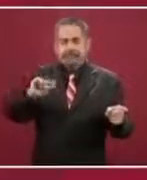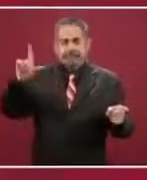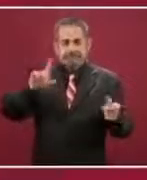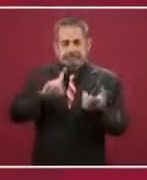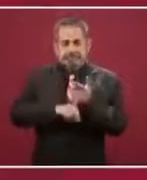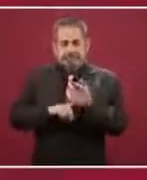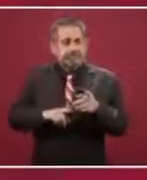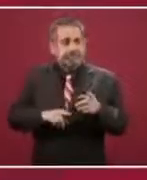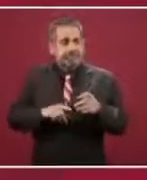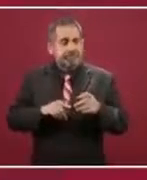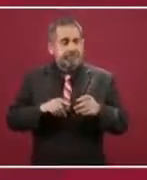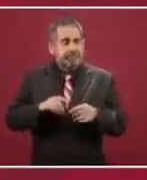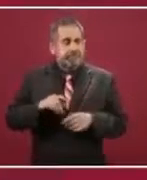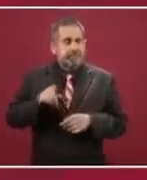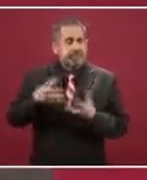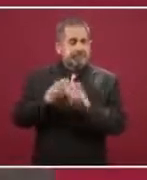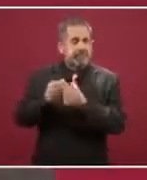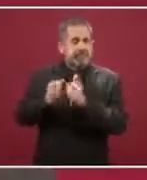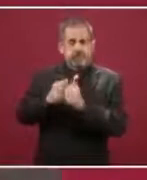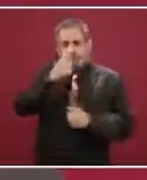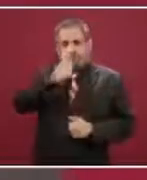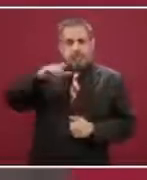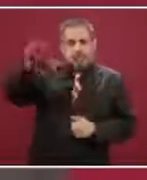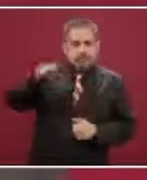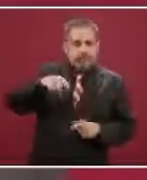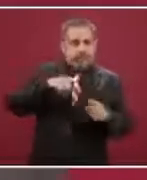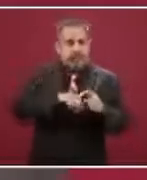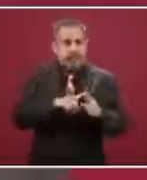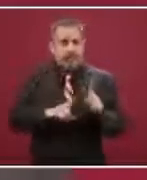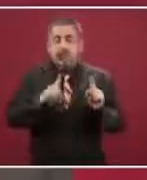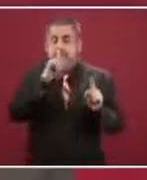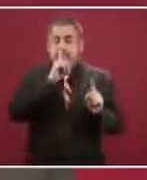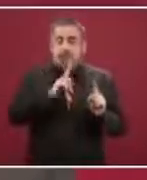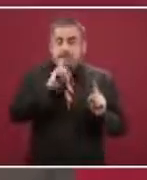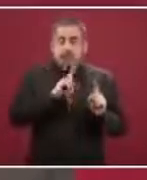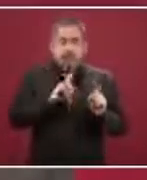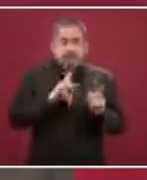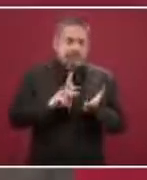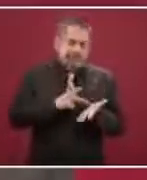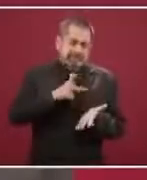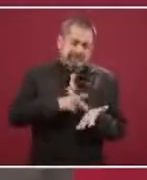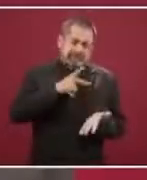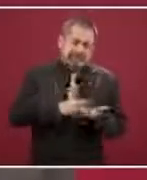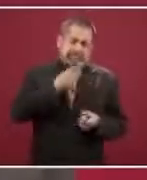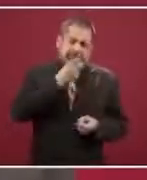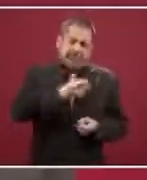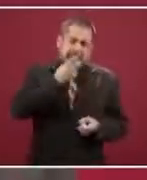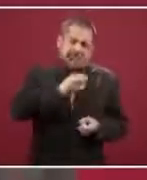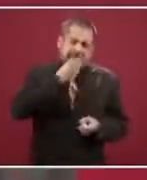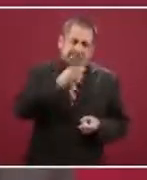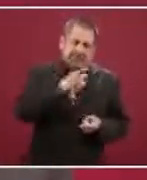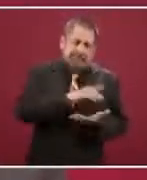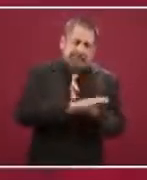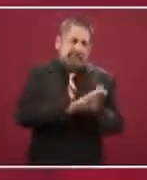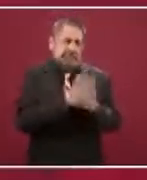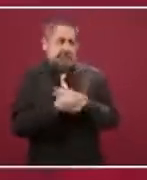de propaganda de Hitler, que una mentira que se repite muchas veces puede convertirse en